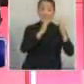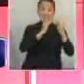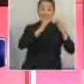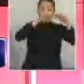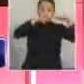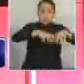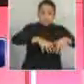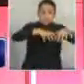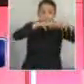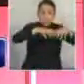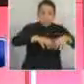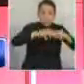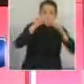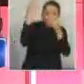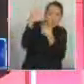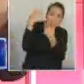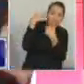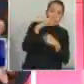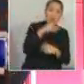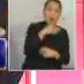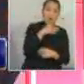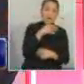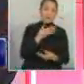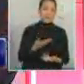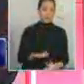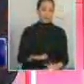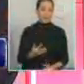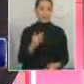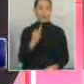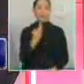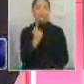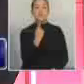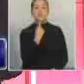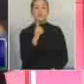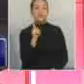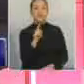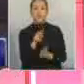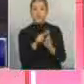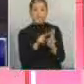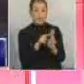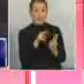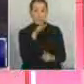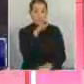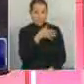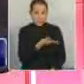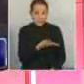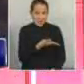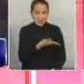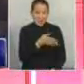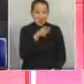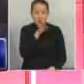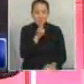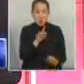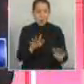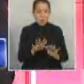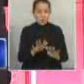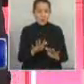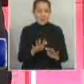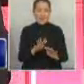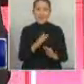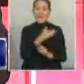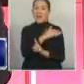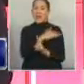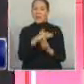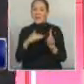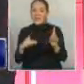que la mitad del FUT no se usa para efectos de inversión, sí, que fue su propósito original, la mitad. Entonces ya no es